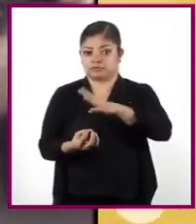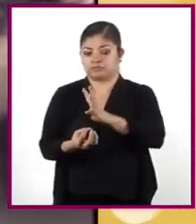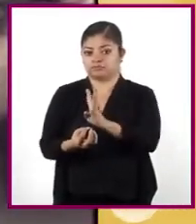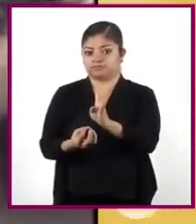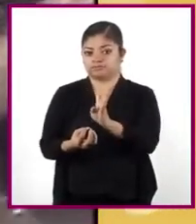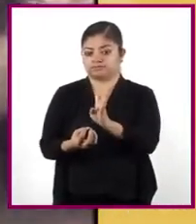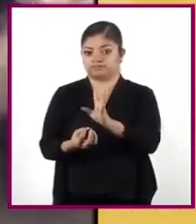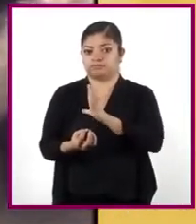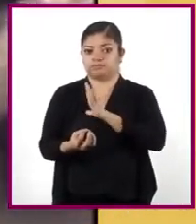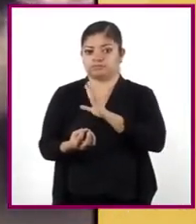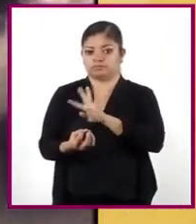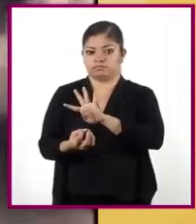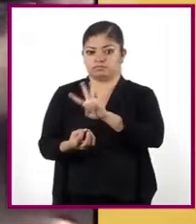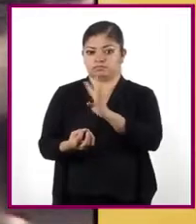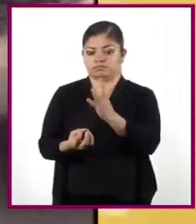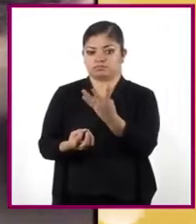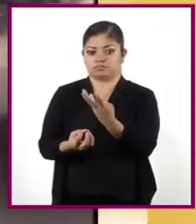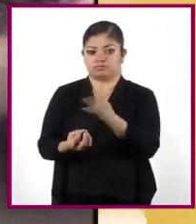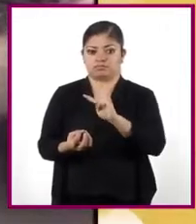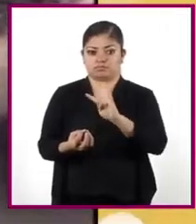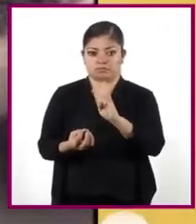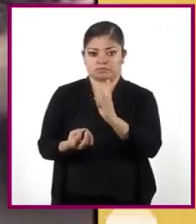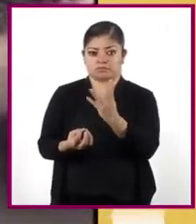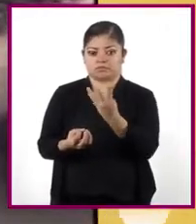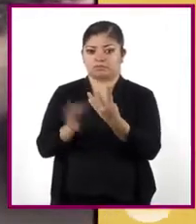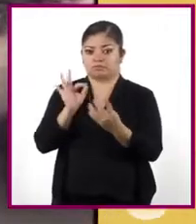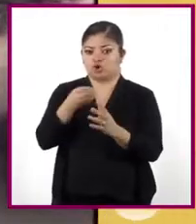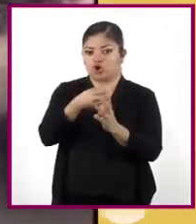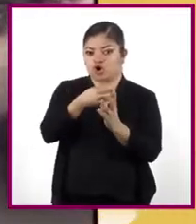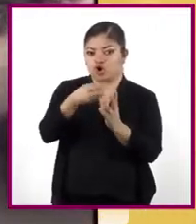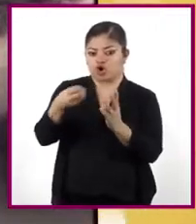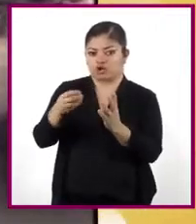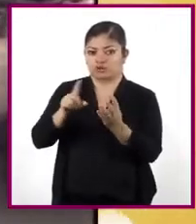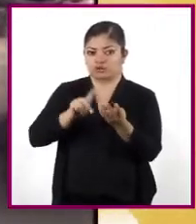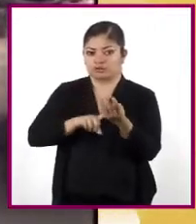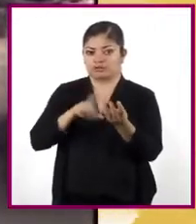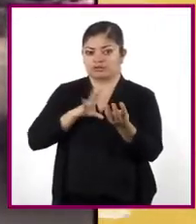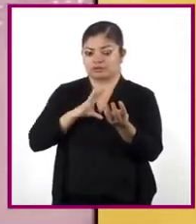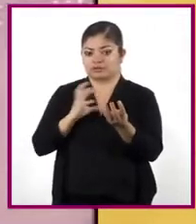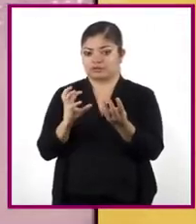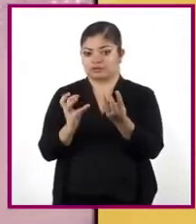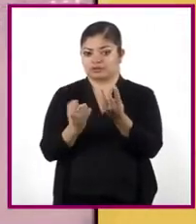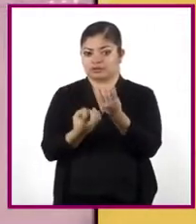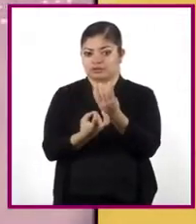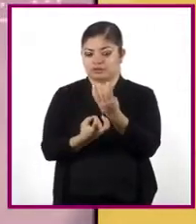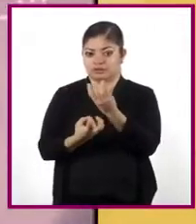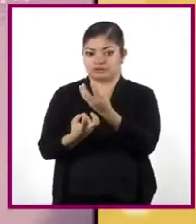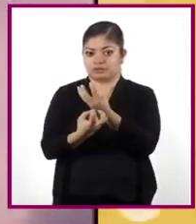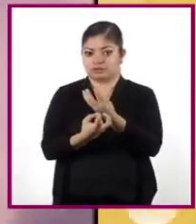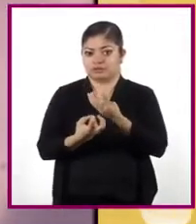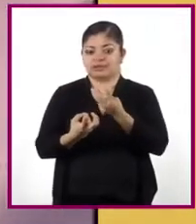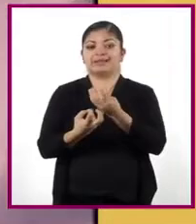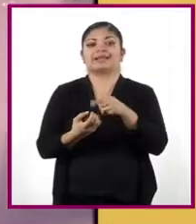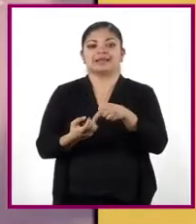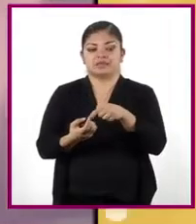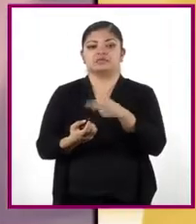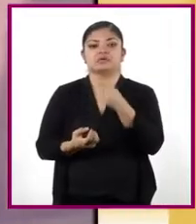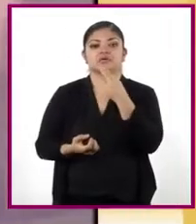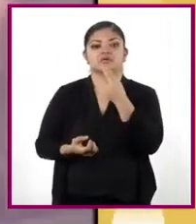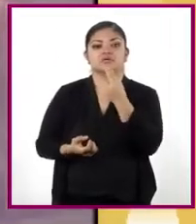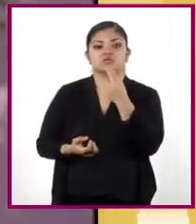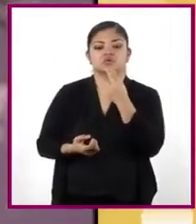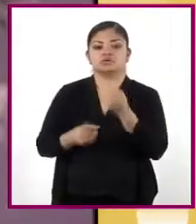se colocan formando un patrón de líneas ordenadas que rodean al imán. Así, mostramos el